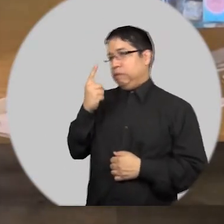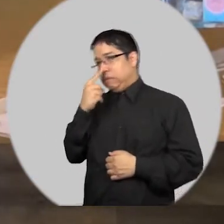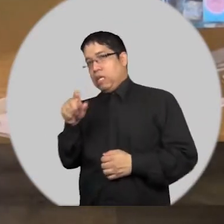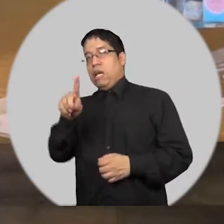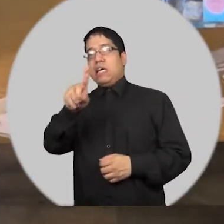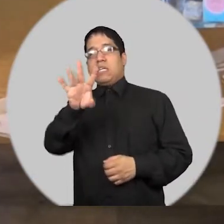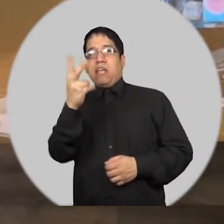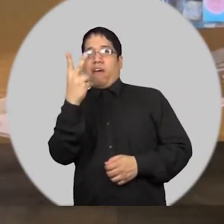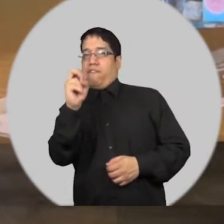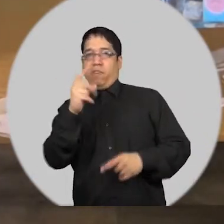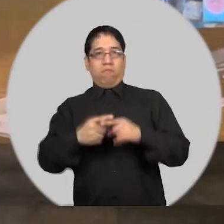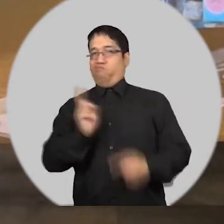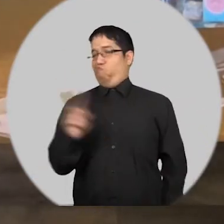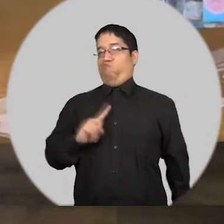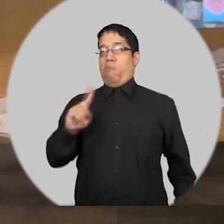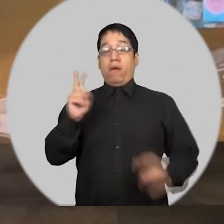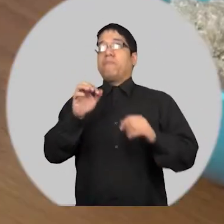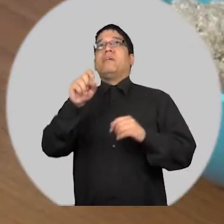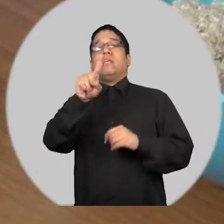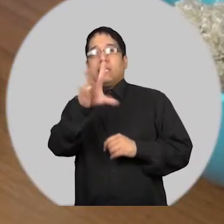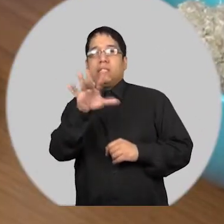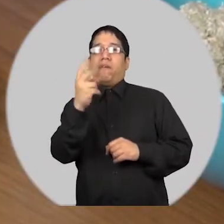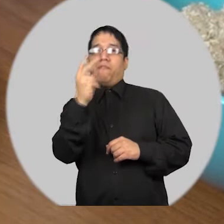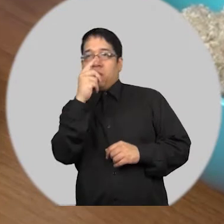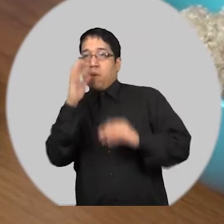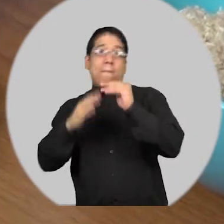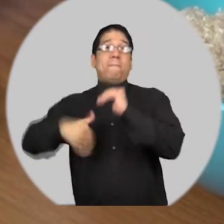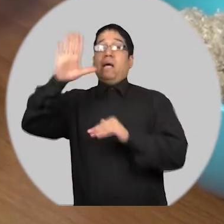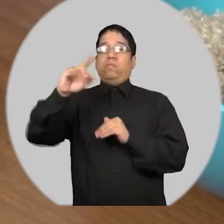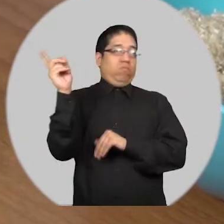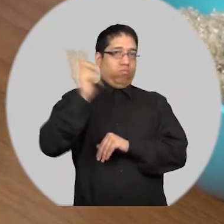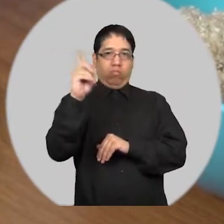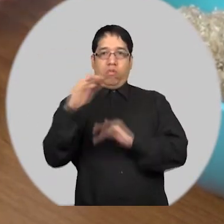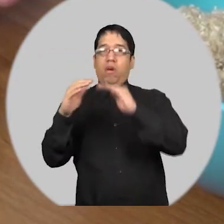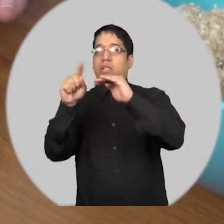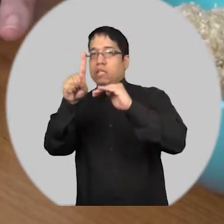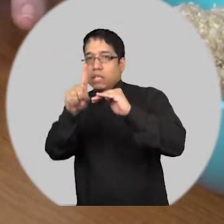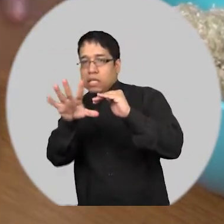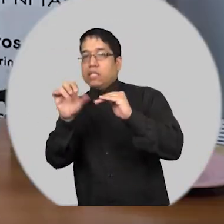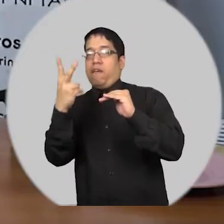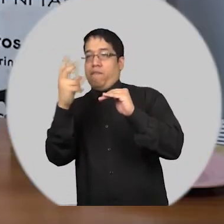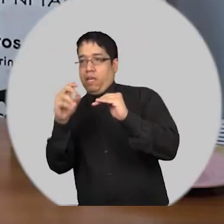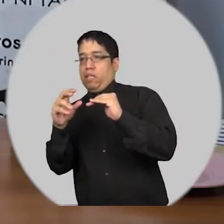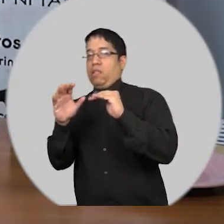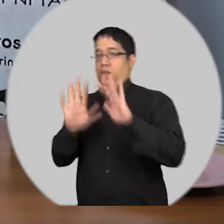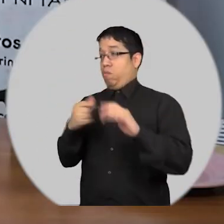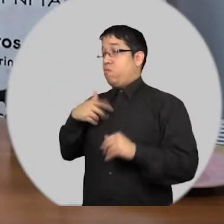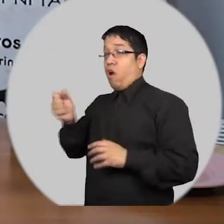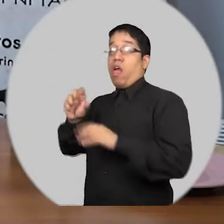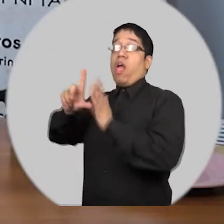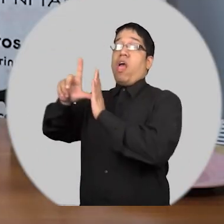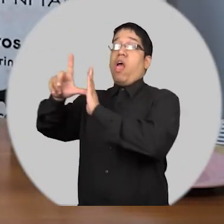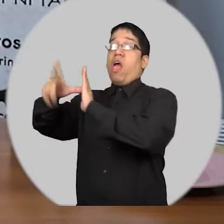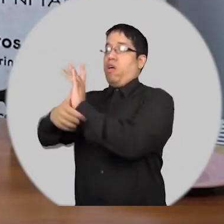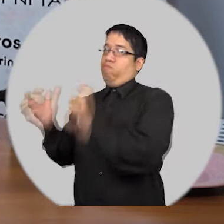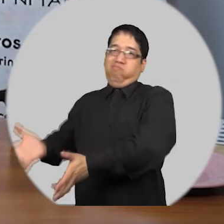de ese tiempo no va a ser factible, así que 15 a 20 minutitos, no dejen que pase más porque se les puede quemar.